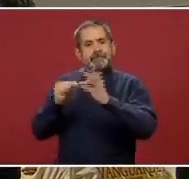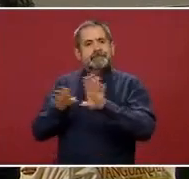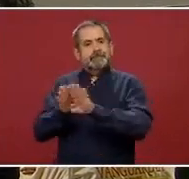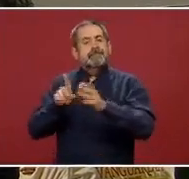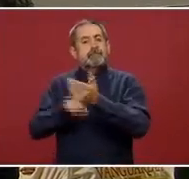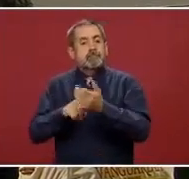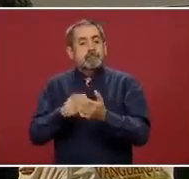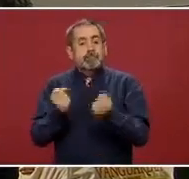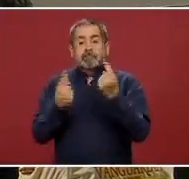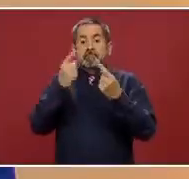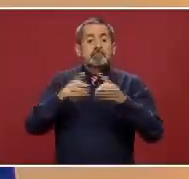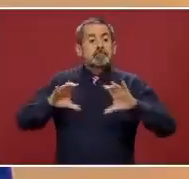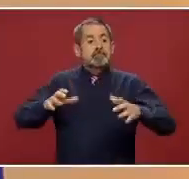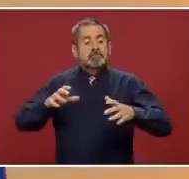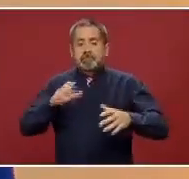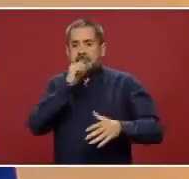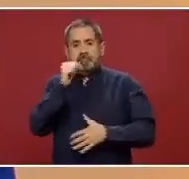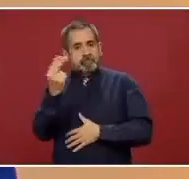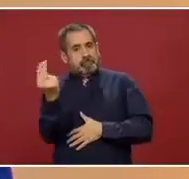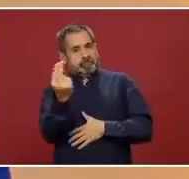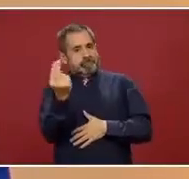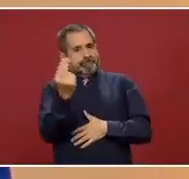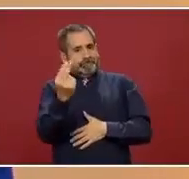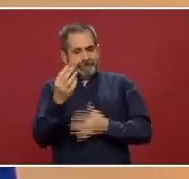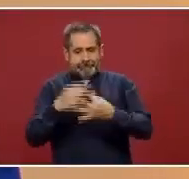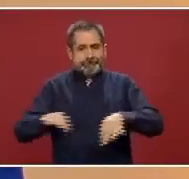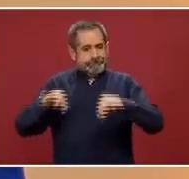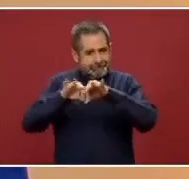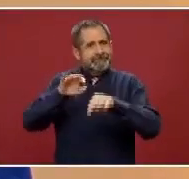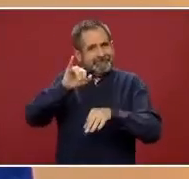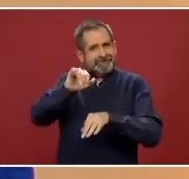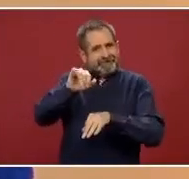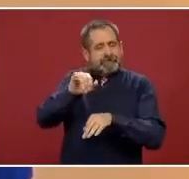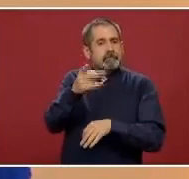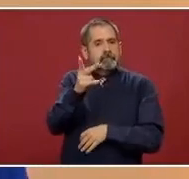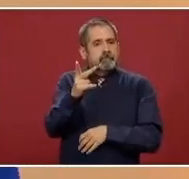que no son esenciales, aunque sean importantes,